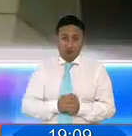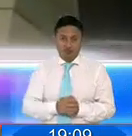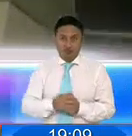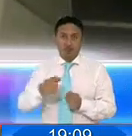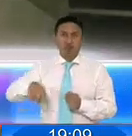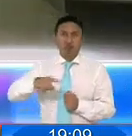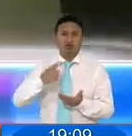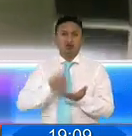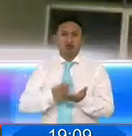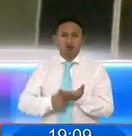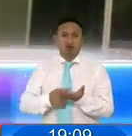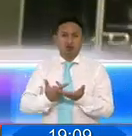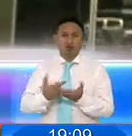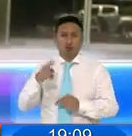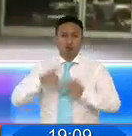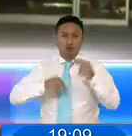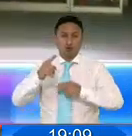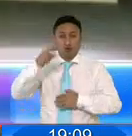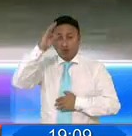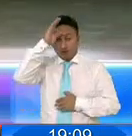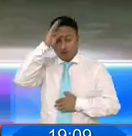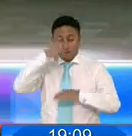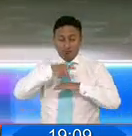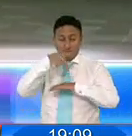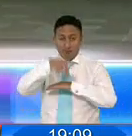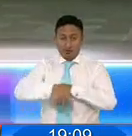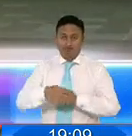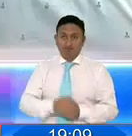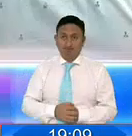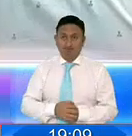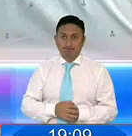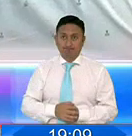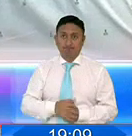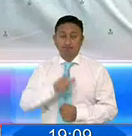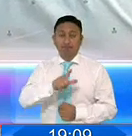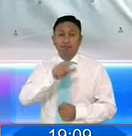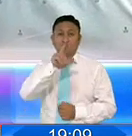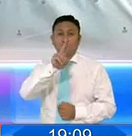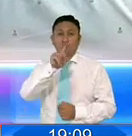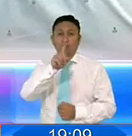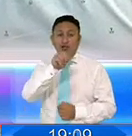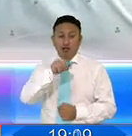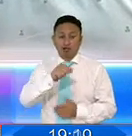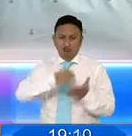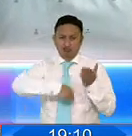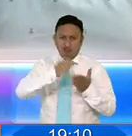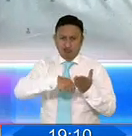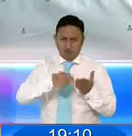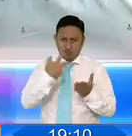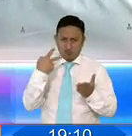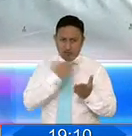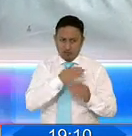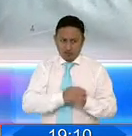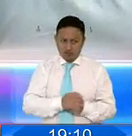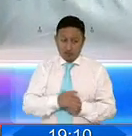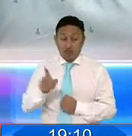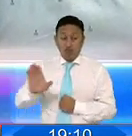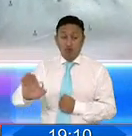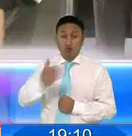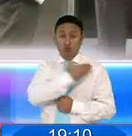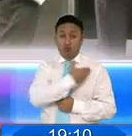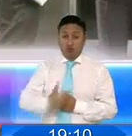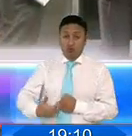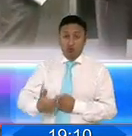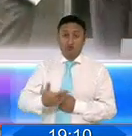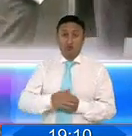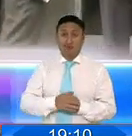supuestas irregularidades en la construcción del hospital de Pedernales. Lupera habla de firmas falsas y pide que se investigue a la presidenta del